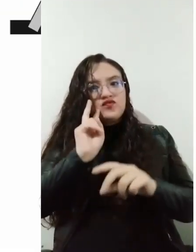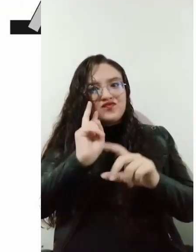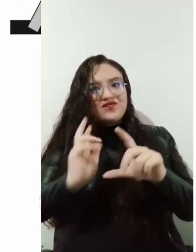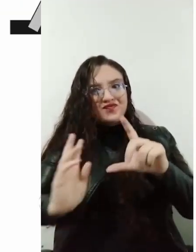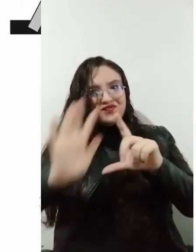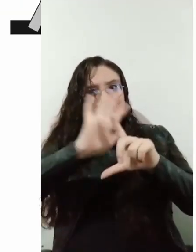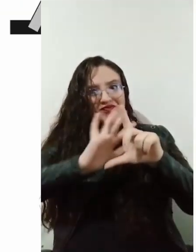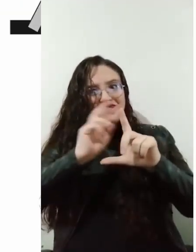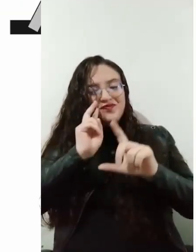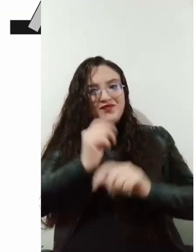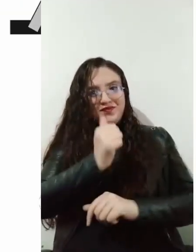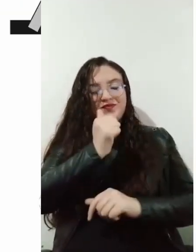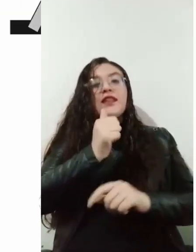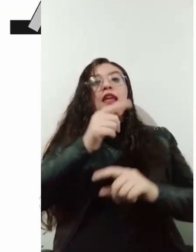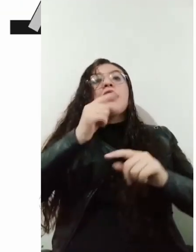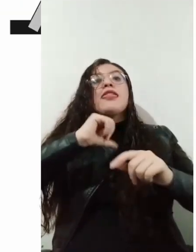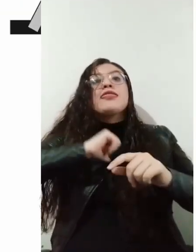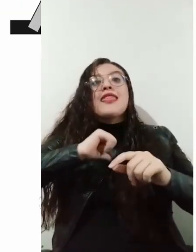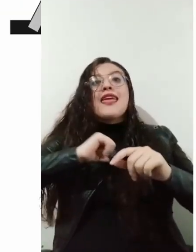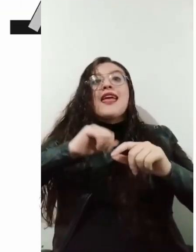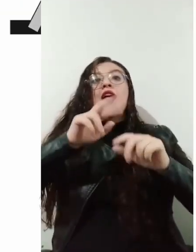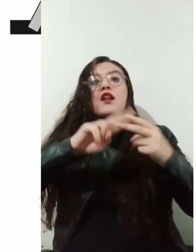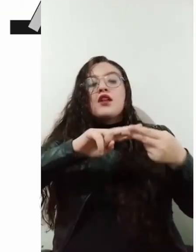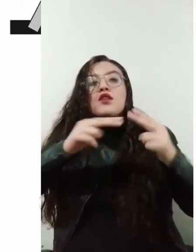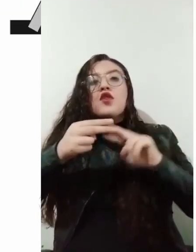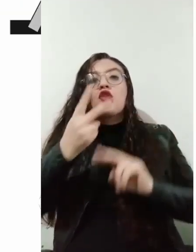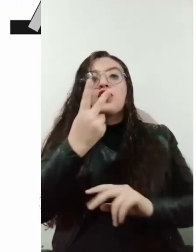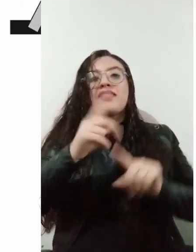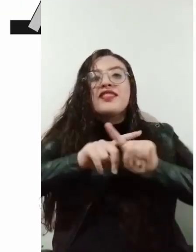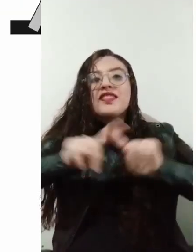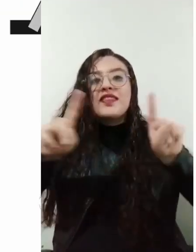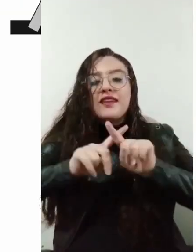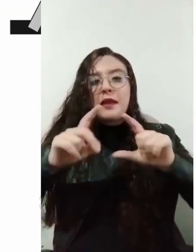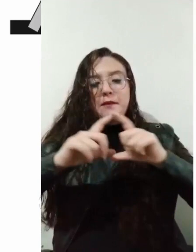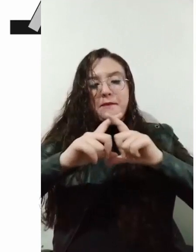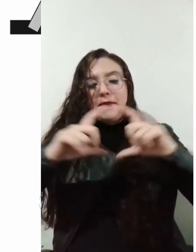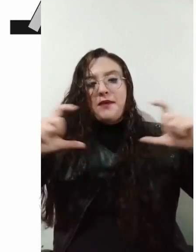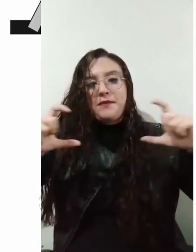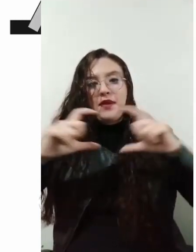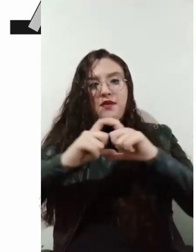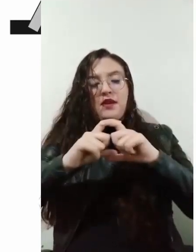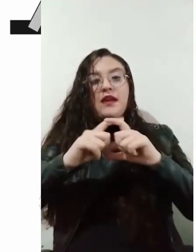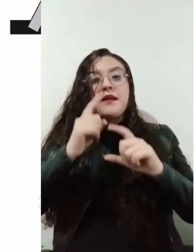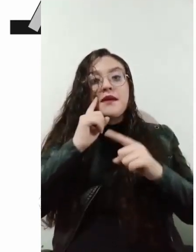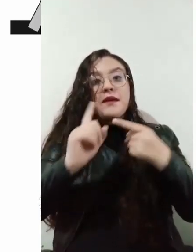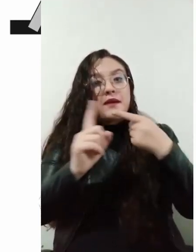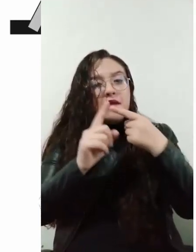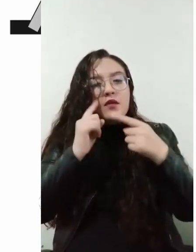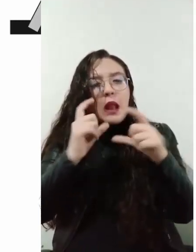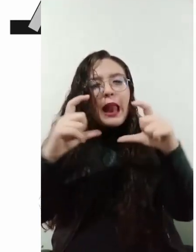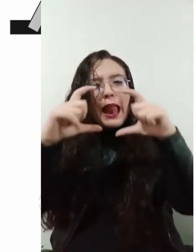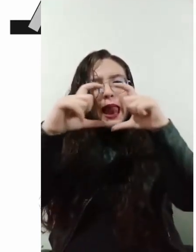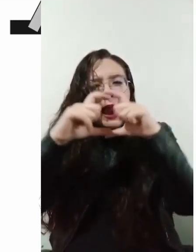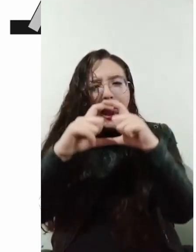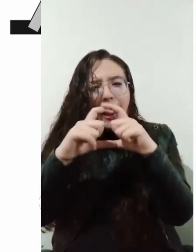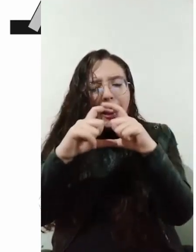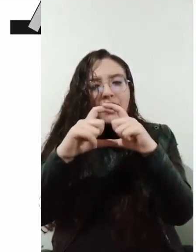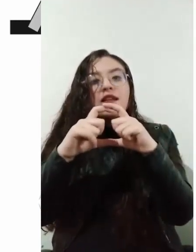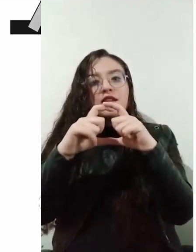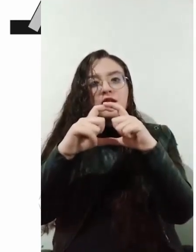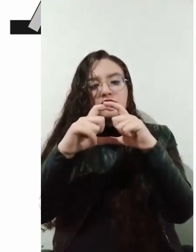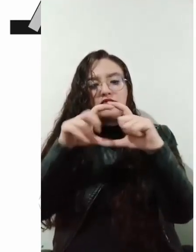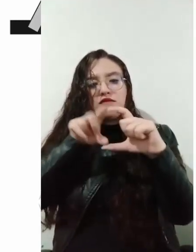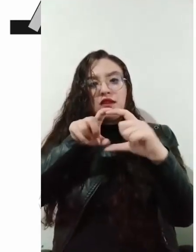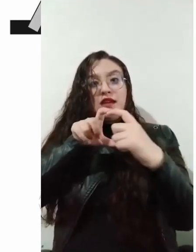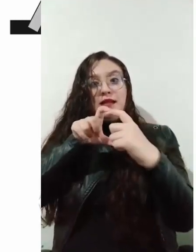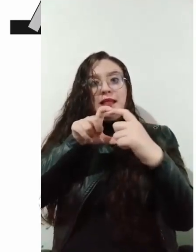piñones. En el ejemplo que vemos en pantalla, tengo dos relaciones diferentes para los mismos platos. En el primer caso, tengo